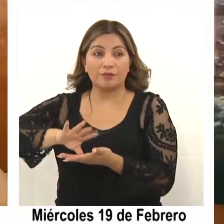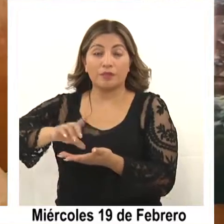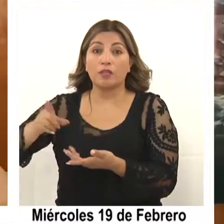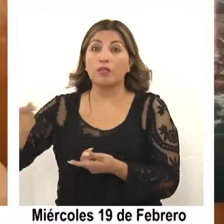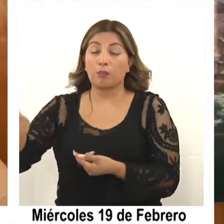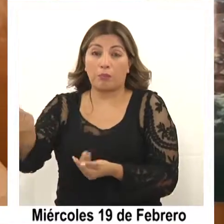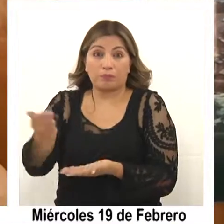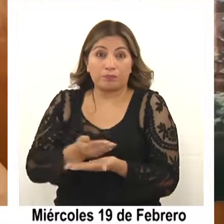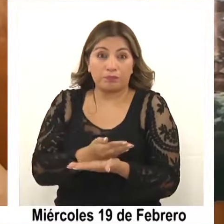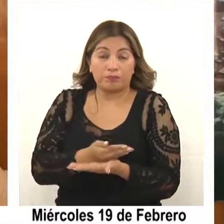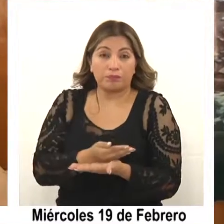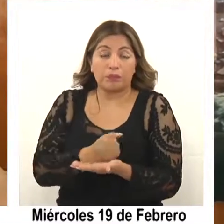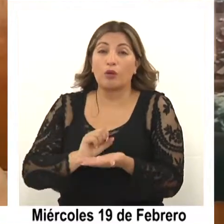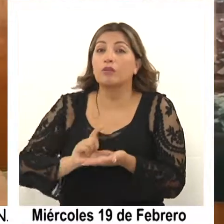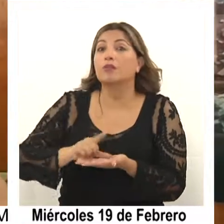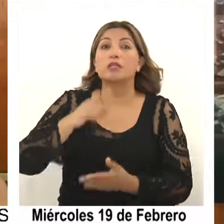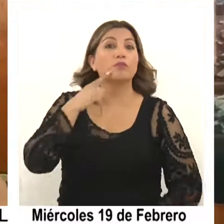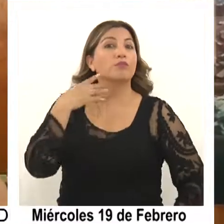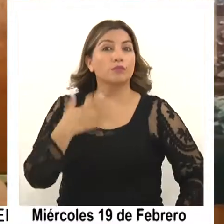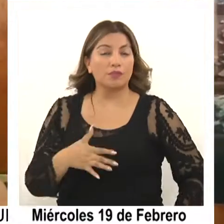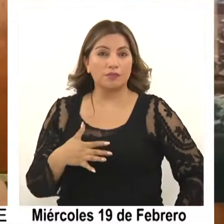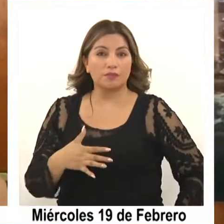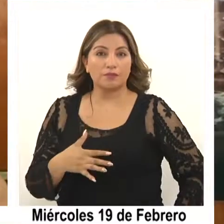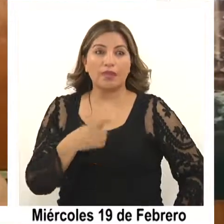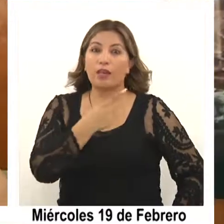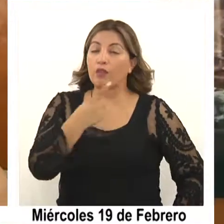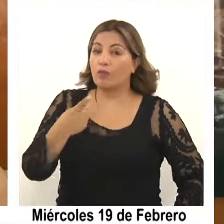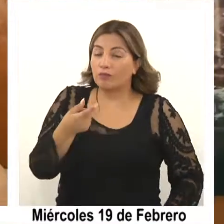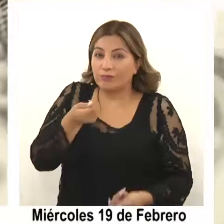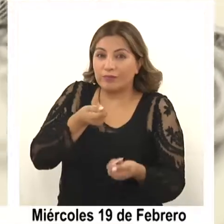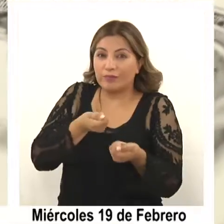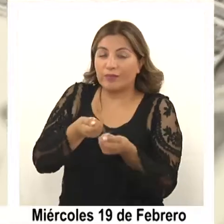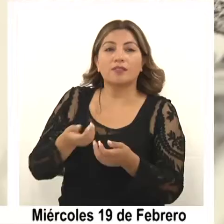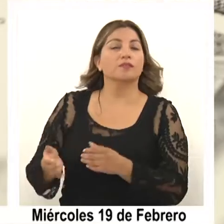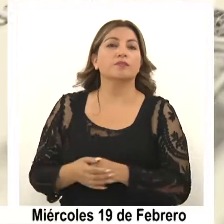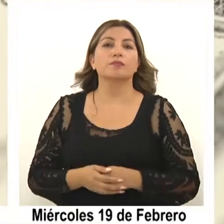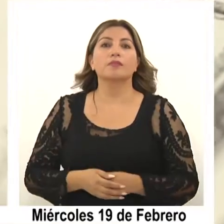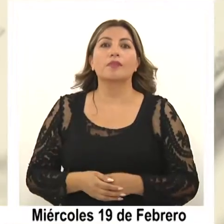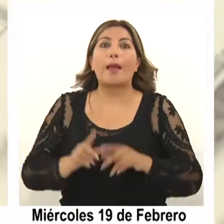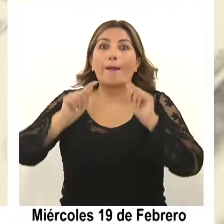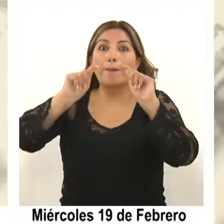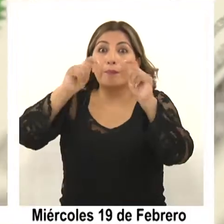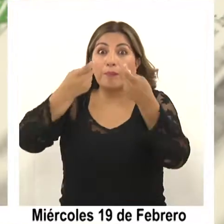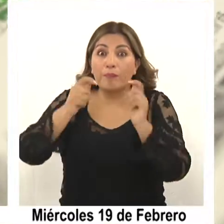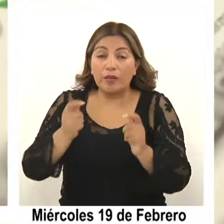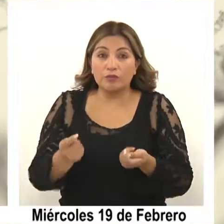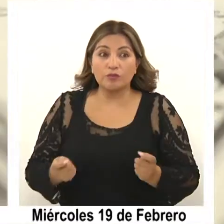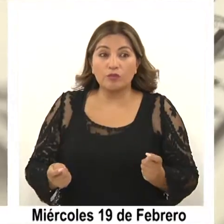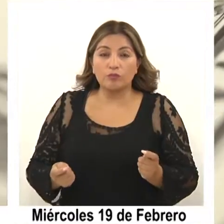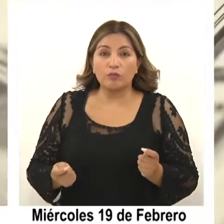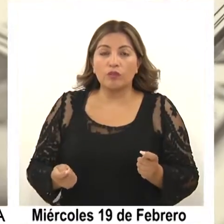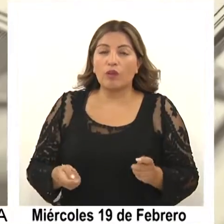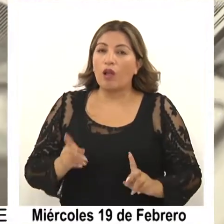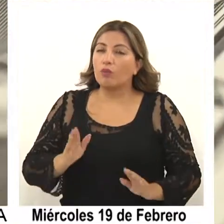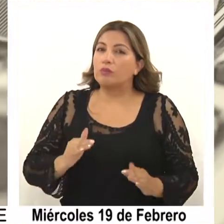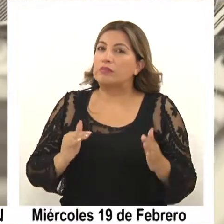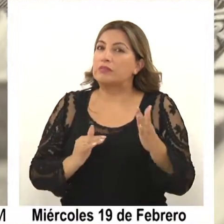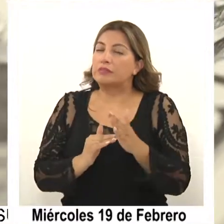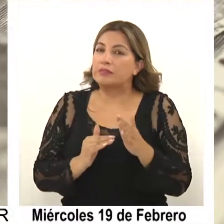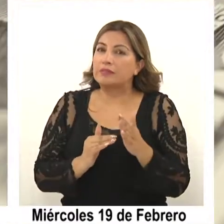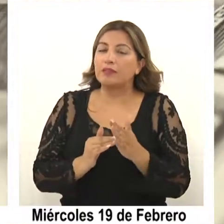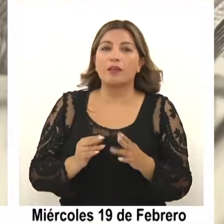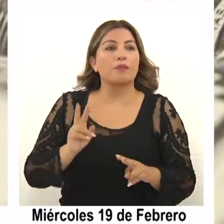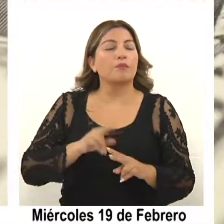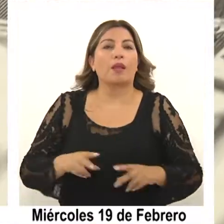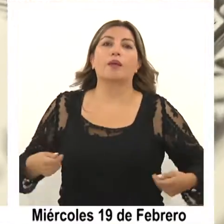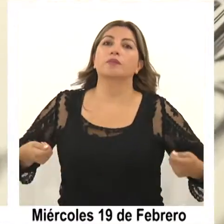significativo más de lo que ellos esperaban por cada una de las exportaciones que están haciendo el presupuesto se ha tenido que restringir para poder